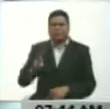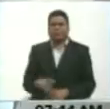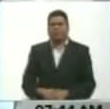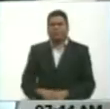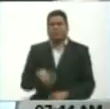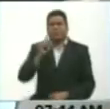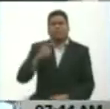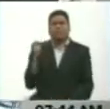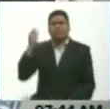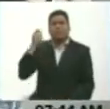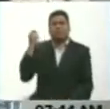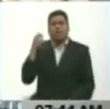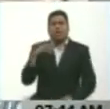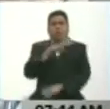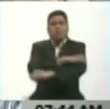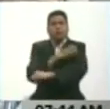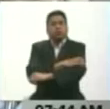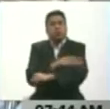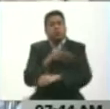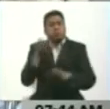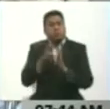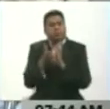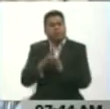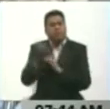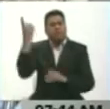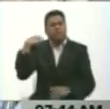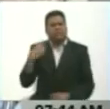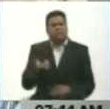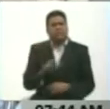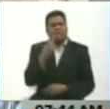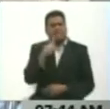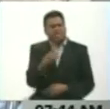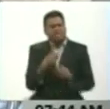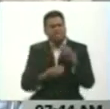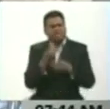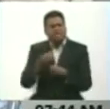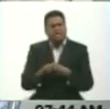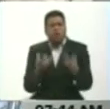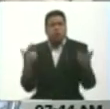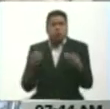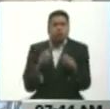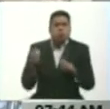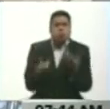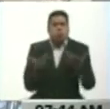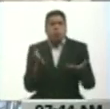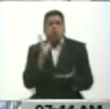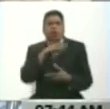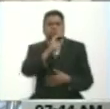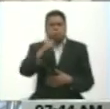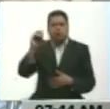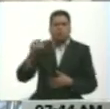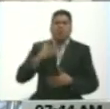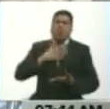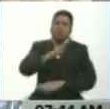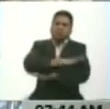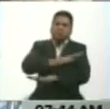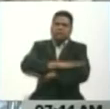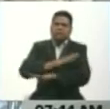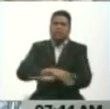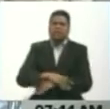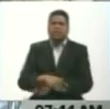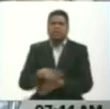diputados de oposición, ¿qué rol jugaron el día de ayer? Es importante decir cómo estaban encabezando, si tuvieron algún llamado a la mesura, eso lo vamos a analizar con la